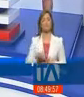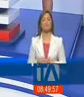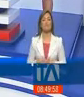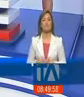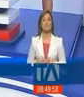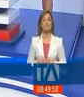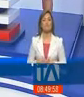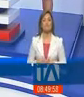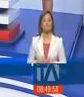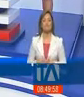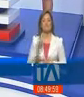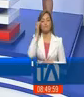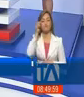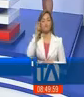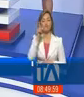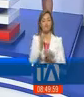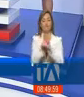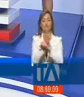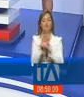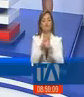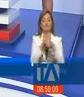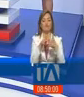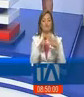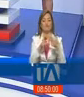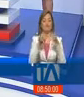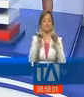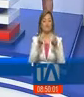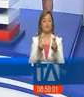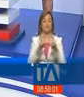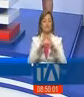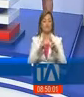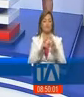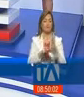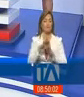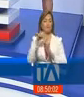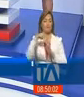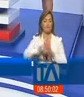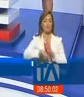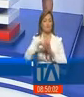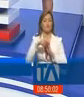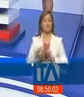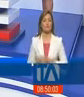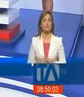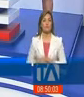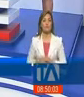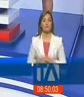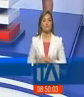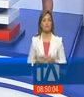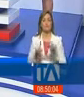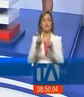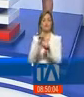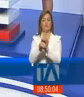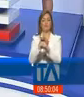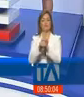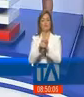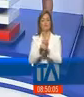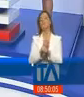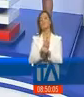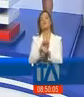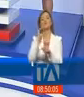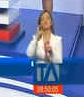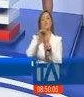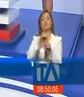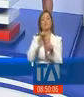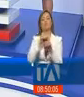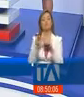bueno, si tienen comentarios, sugerencias de otros temas que quieren conocer un poco más, que quieren que nosotros consultemos a los expertos, pueden escribir ya al